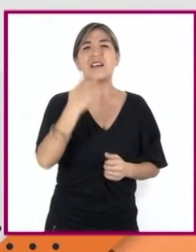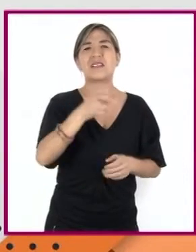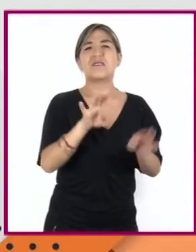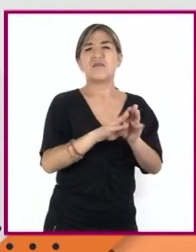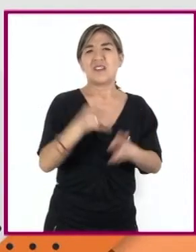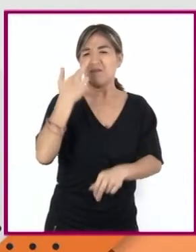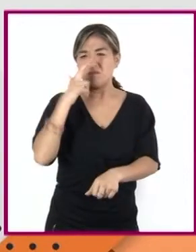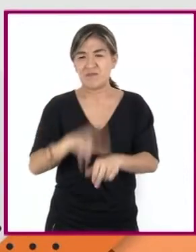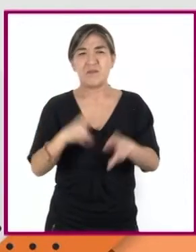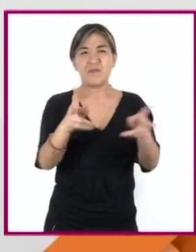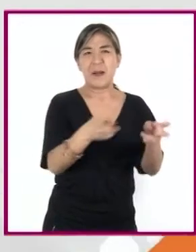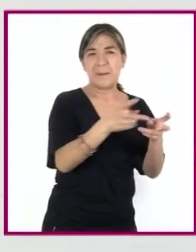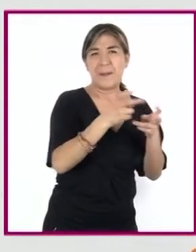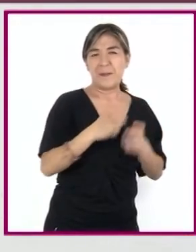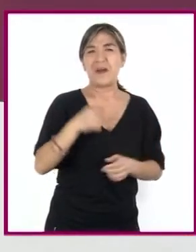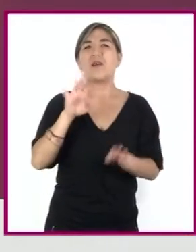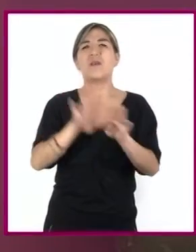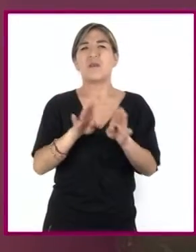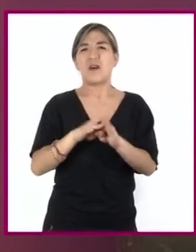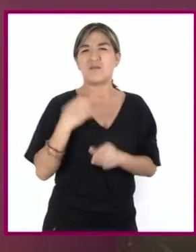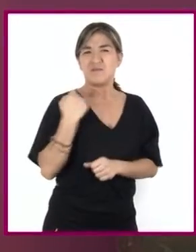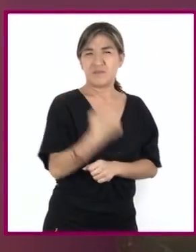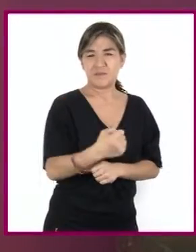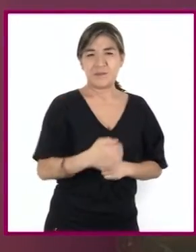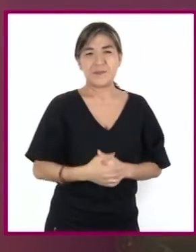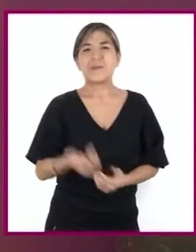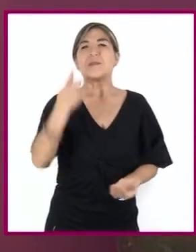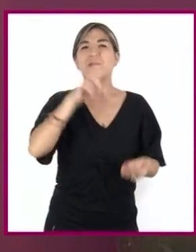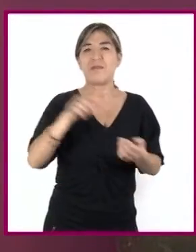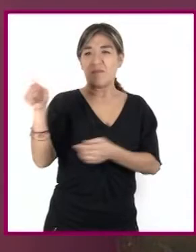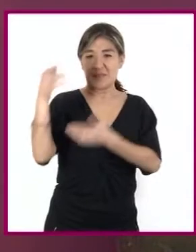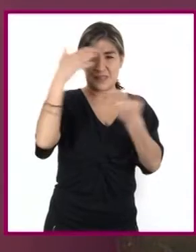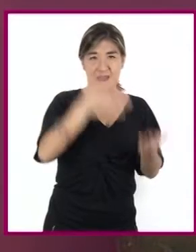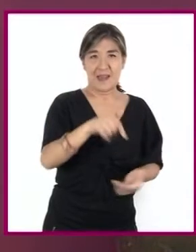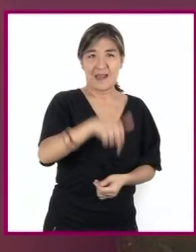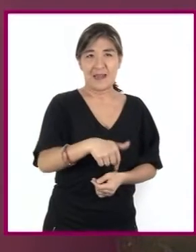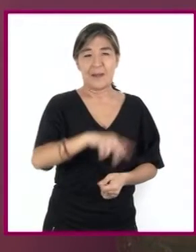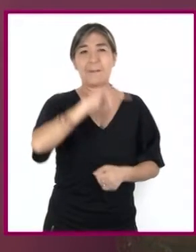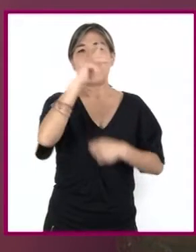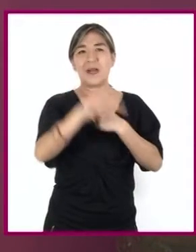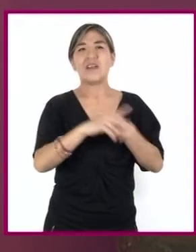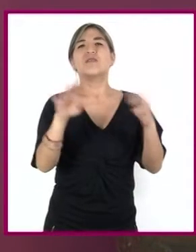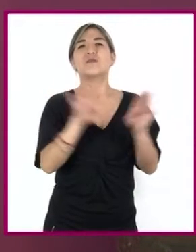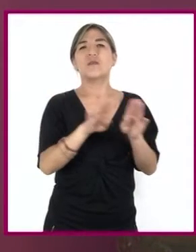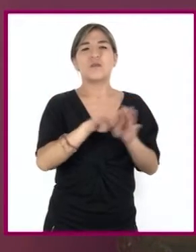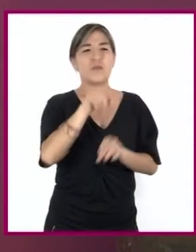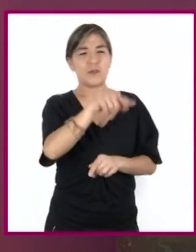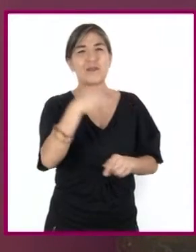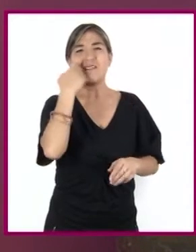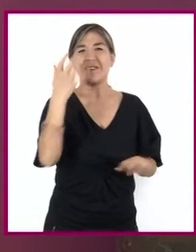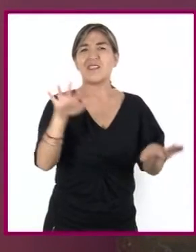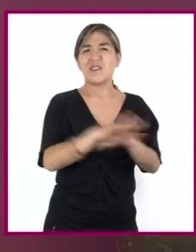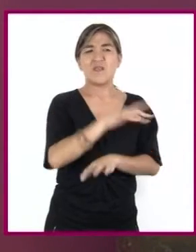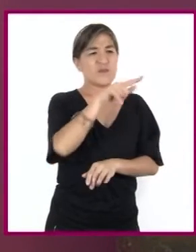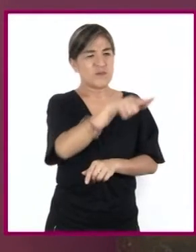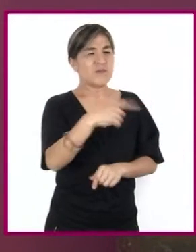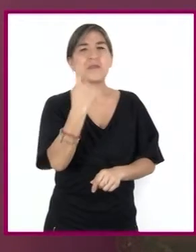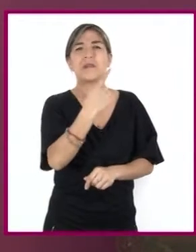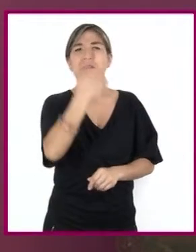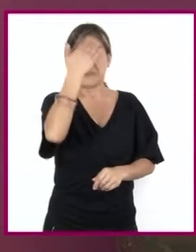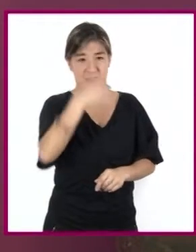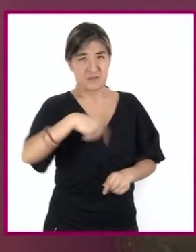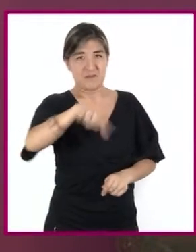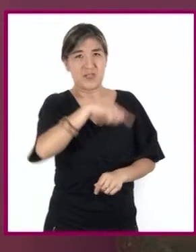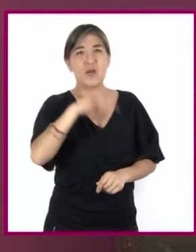robando bienes por la fuerza. Habéis venido a nuestro país con espíritu de lucro. ¿Qué conocimientos tenéis de